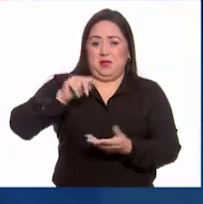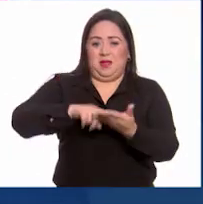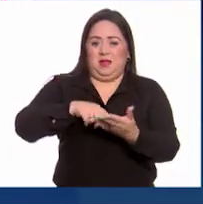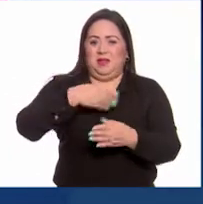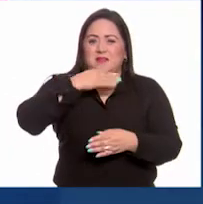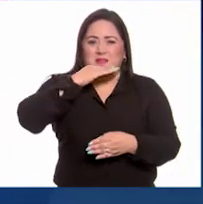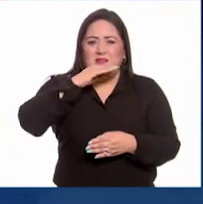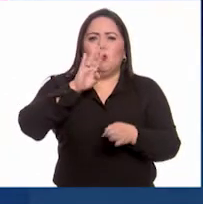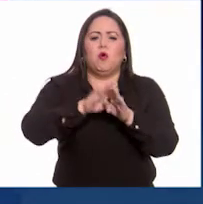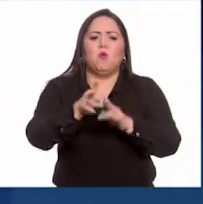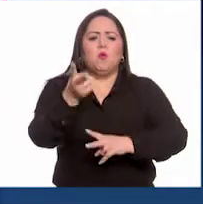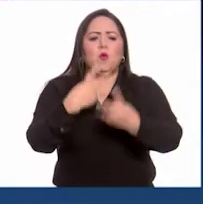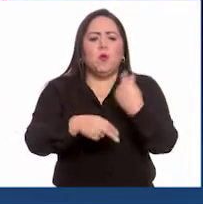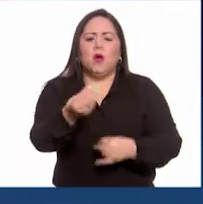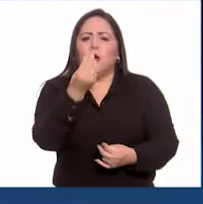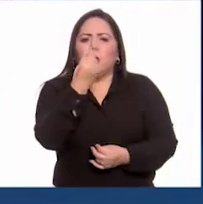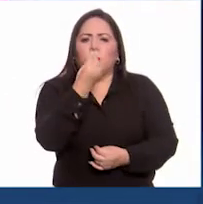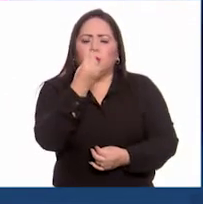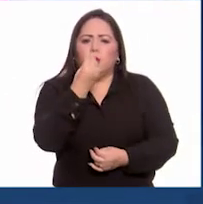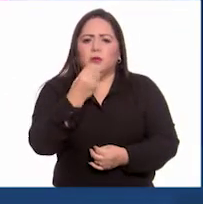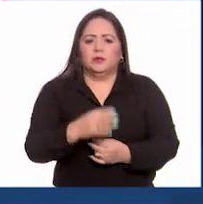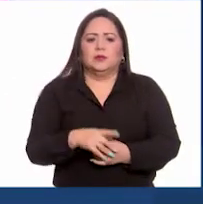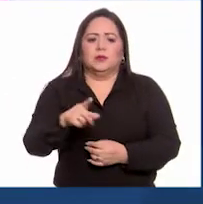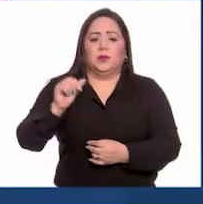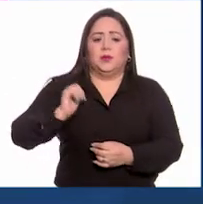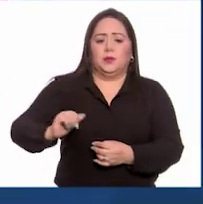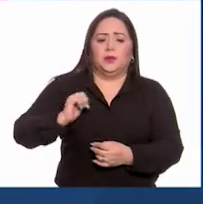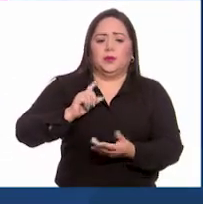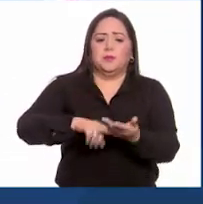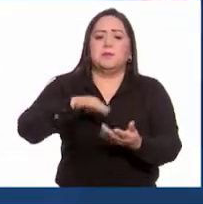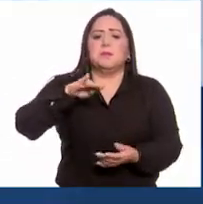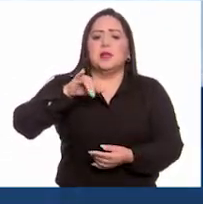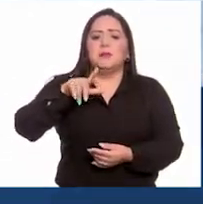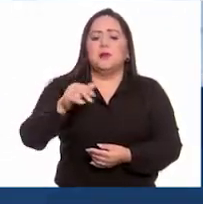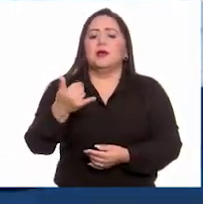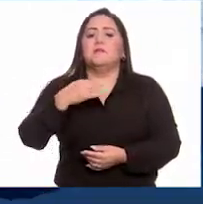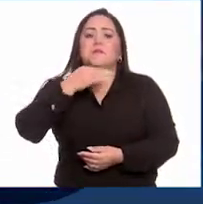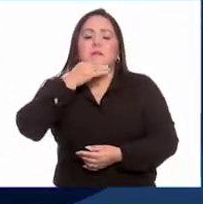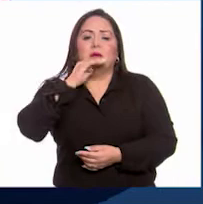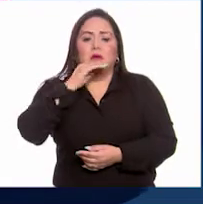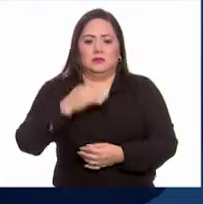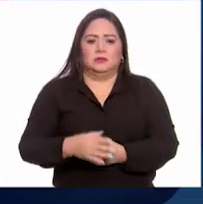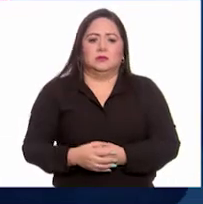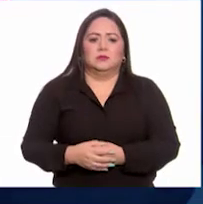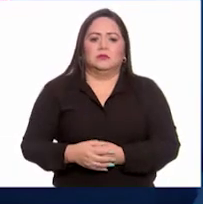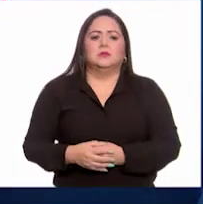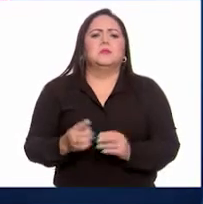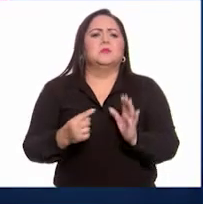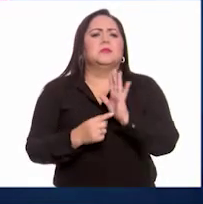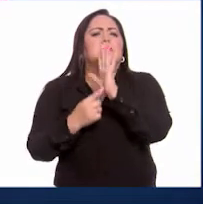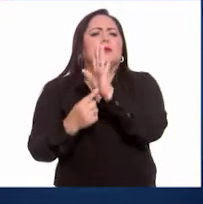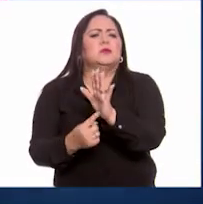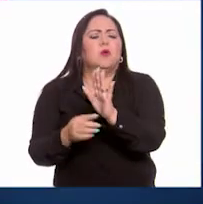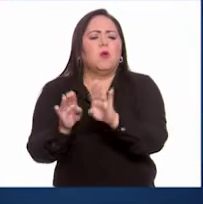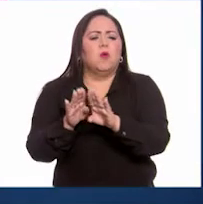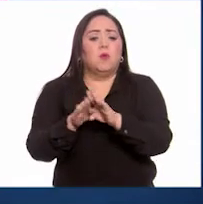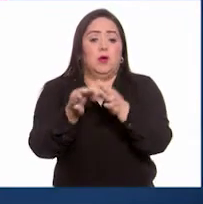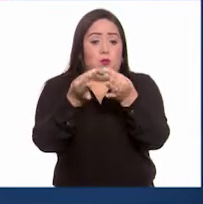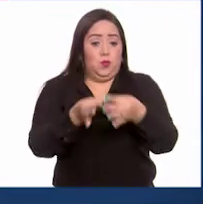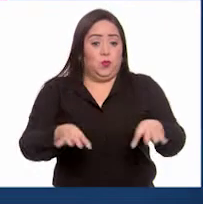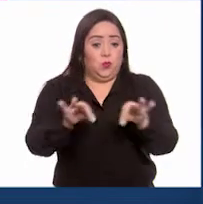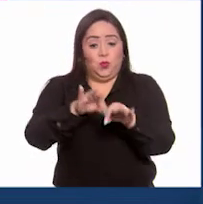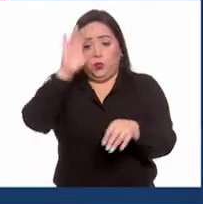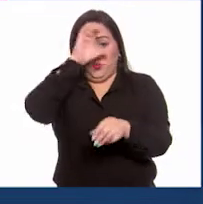cómo obtenemos nuestros alimentos. Relatos antiguos de la milpa y del maíz. Presentación. La